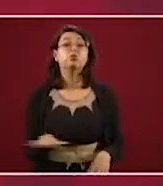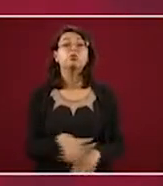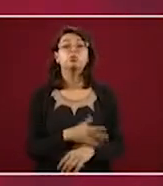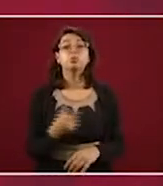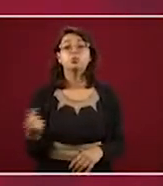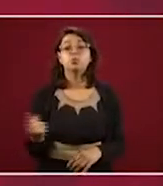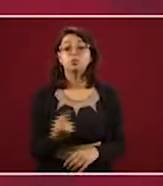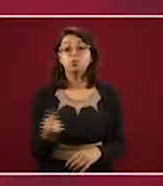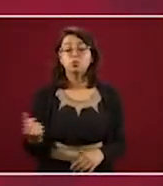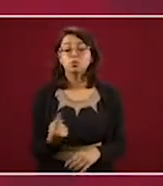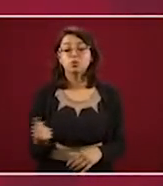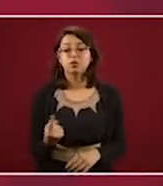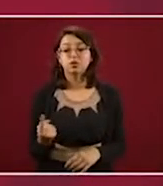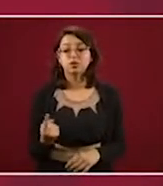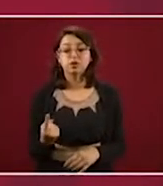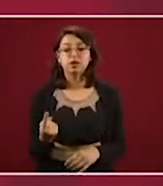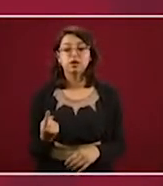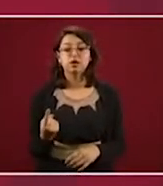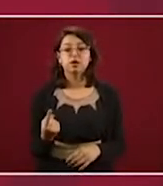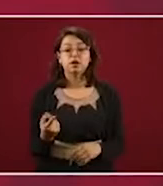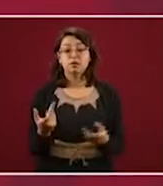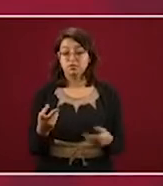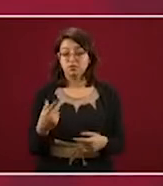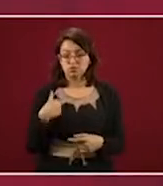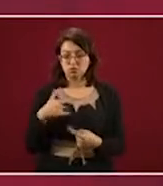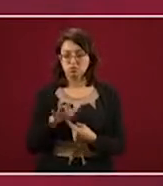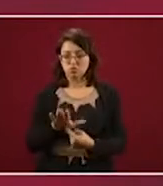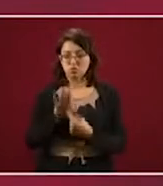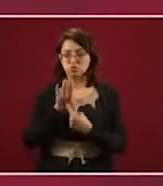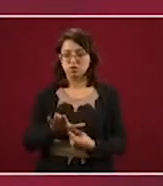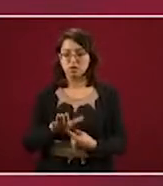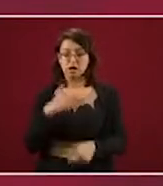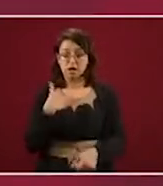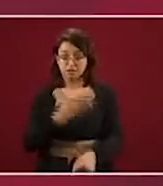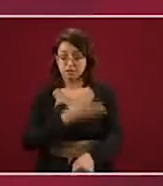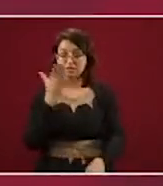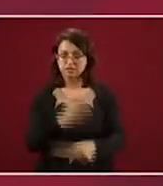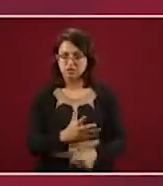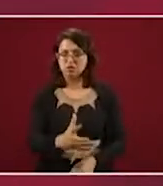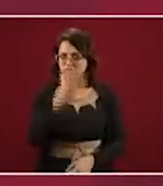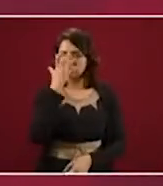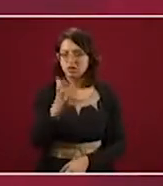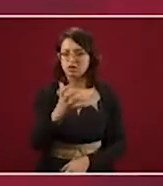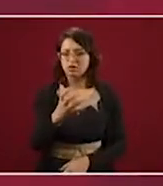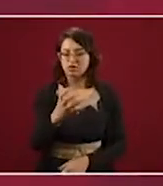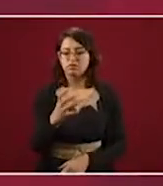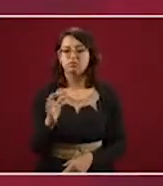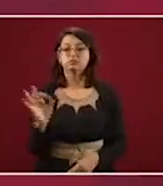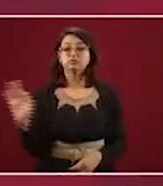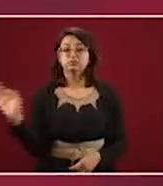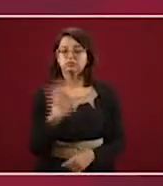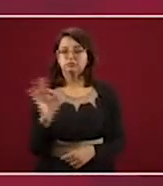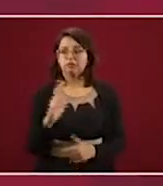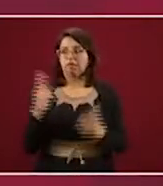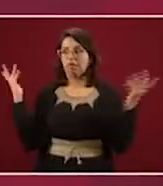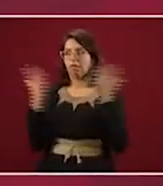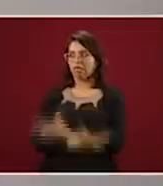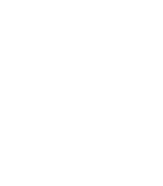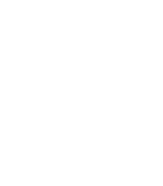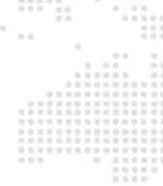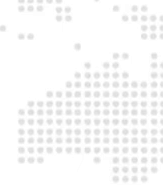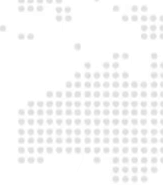de que no hay impunidad, no vaya a ser que se lleven sorpresas.